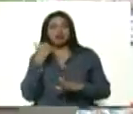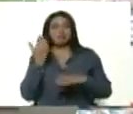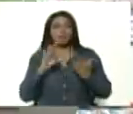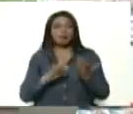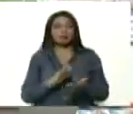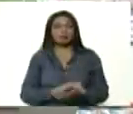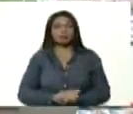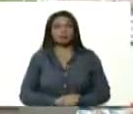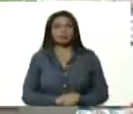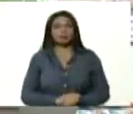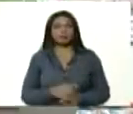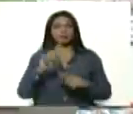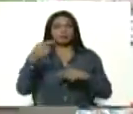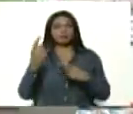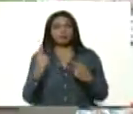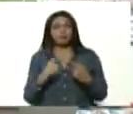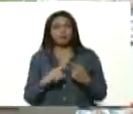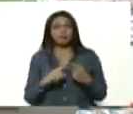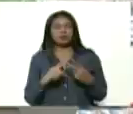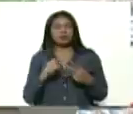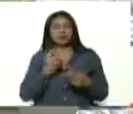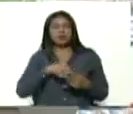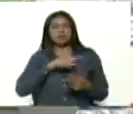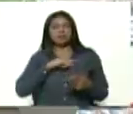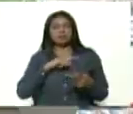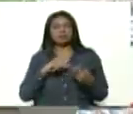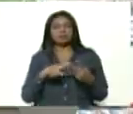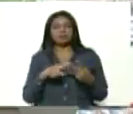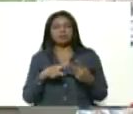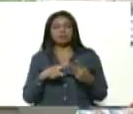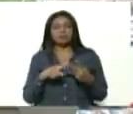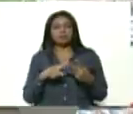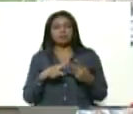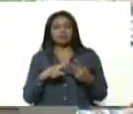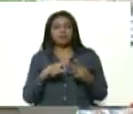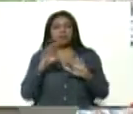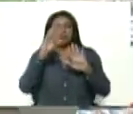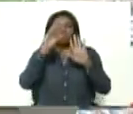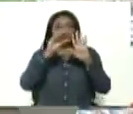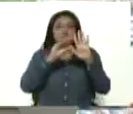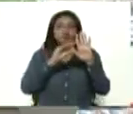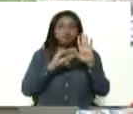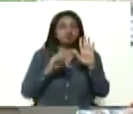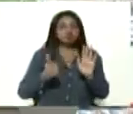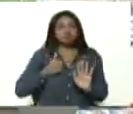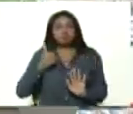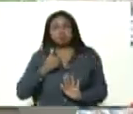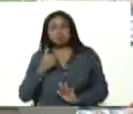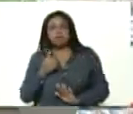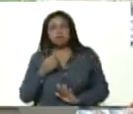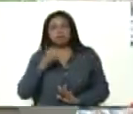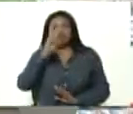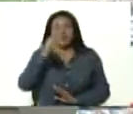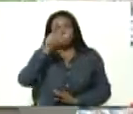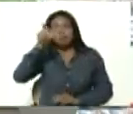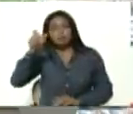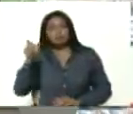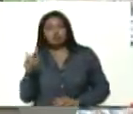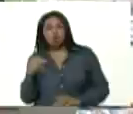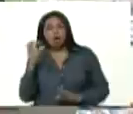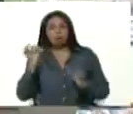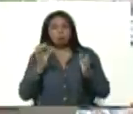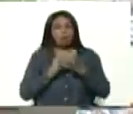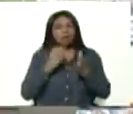fallecidos. Luego le siguen España, que ha venido reduciendo afortunadamente su tasa de